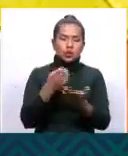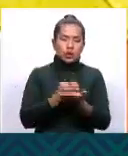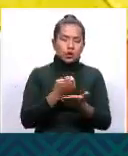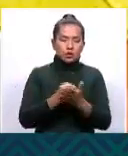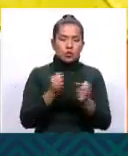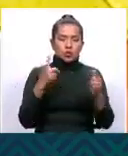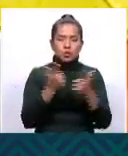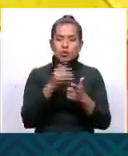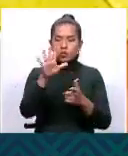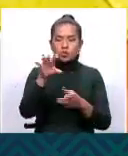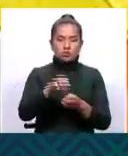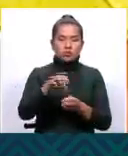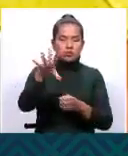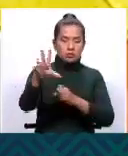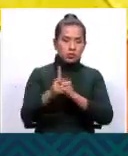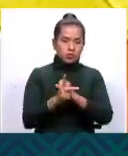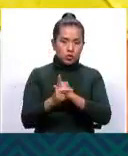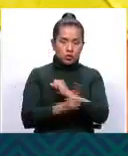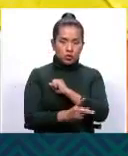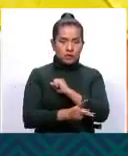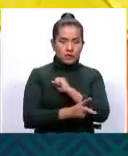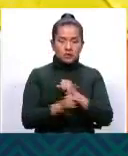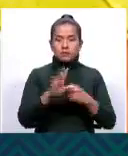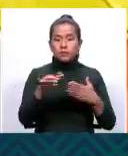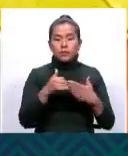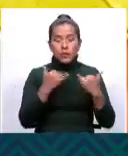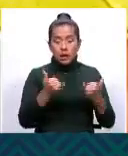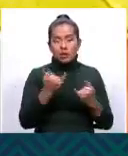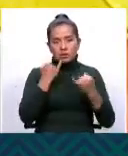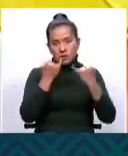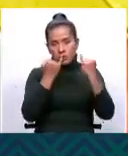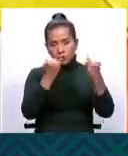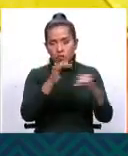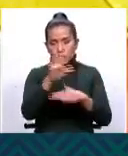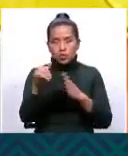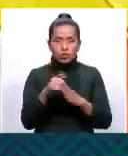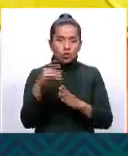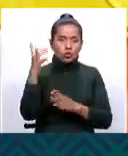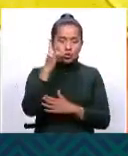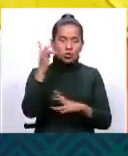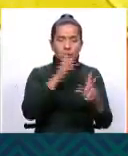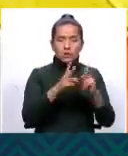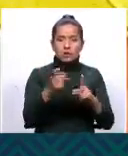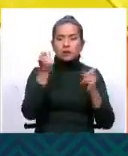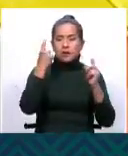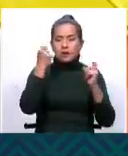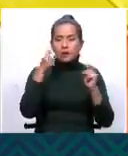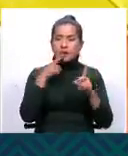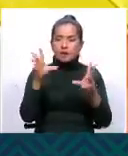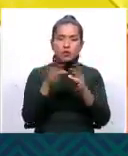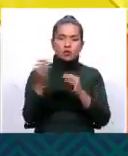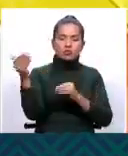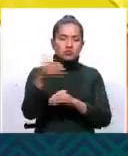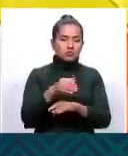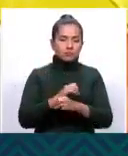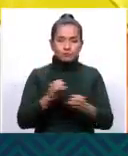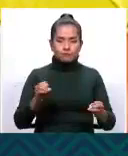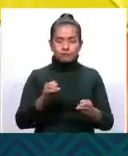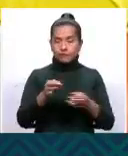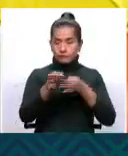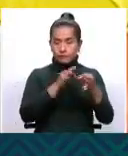Es importante que el pueblo paceño, que el pueblo boliviano conozca de estos antecedentes. En